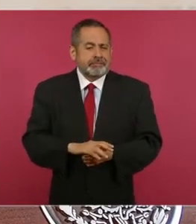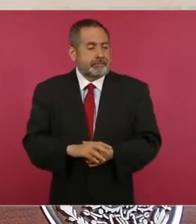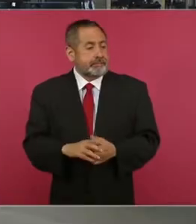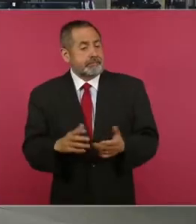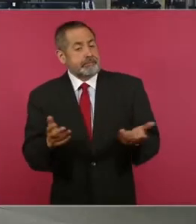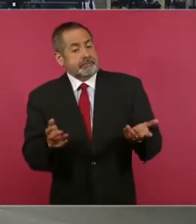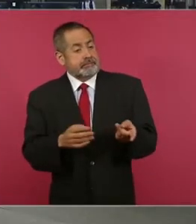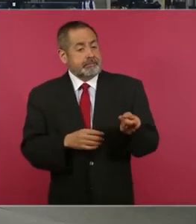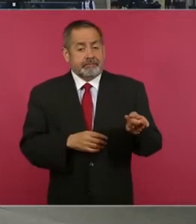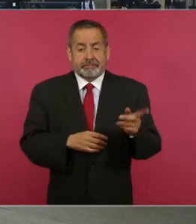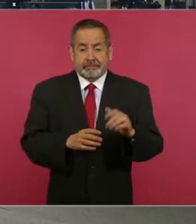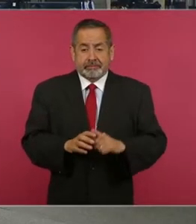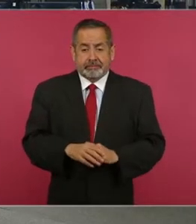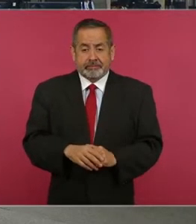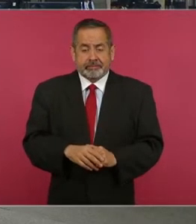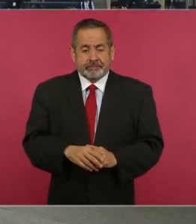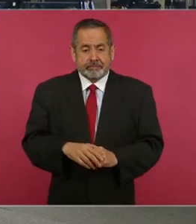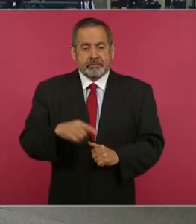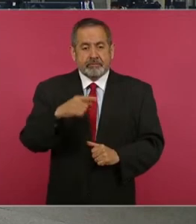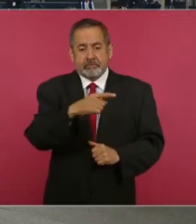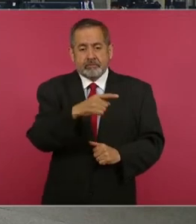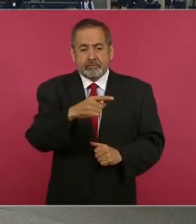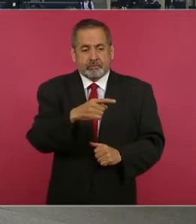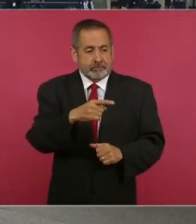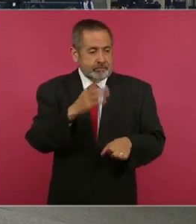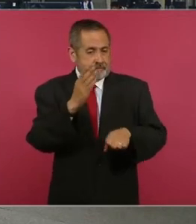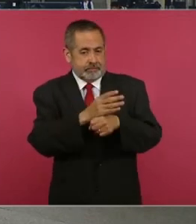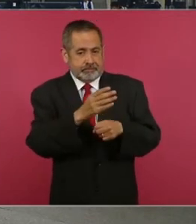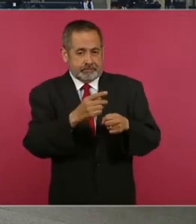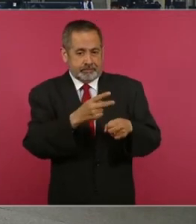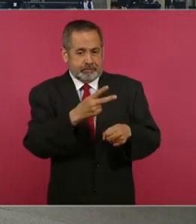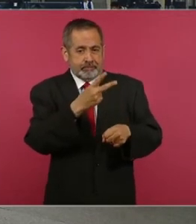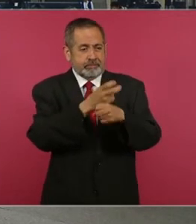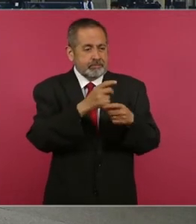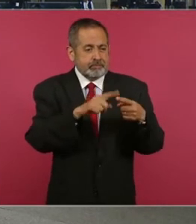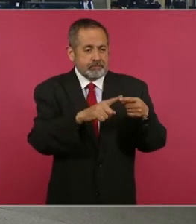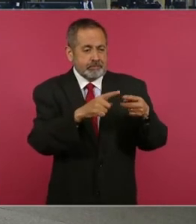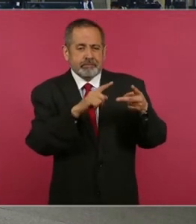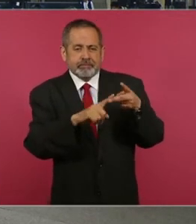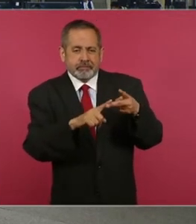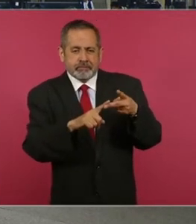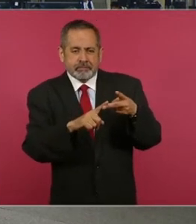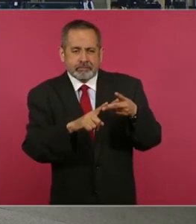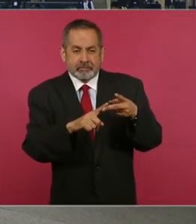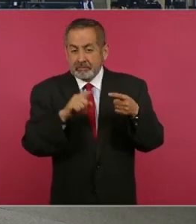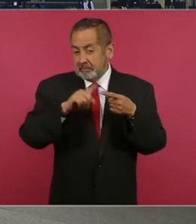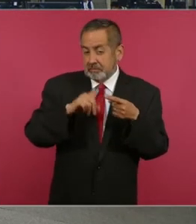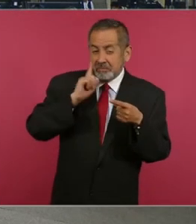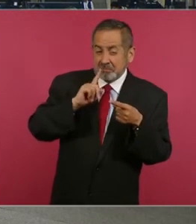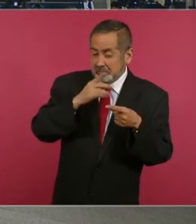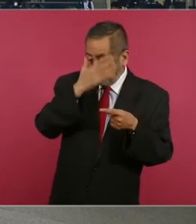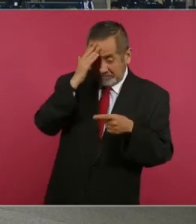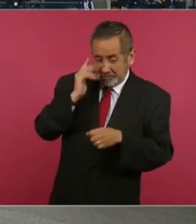es al segundo, para que le echan la culpa, ni modo que ya no se dio cuenta.